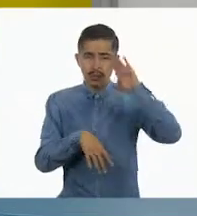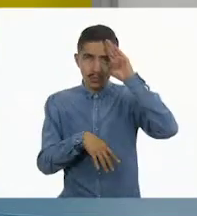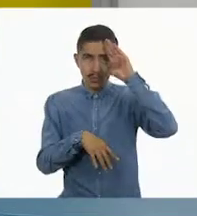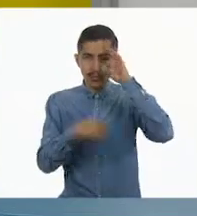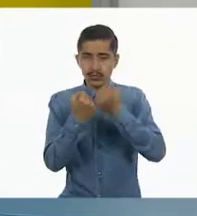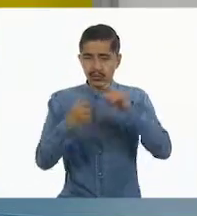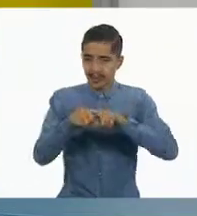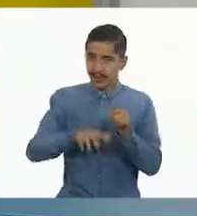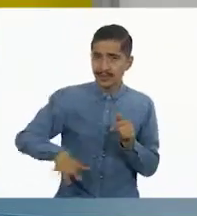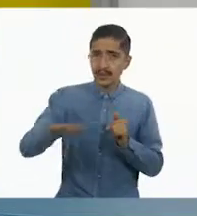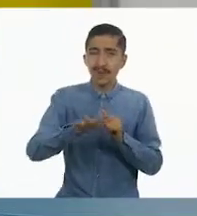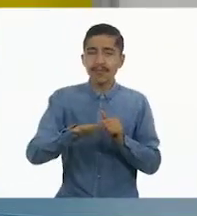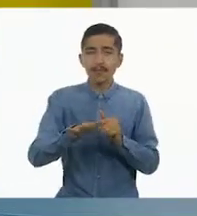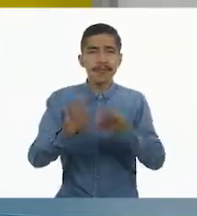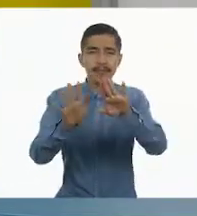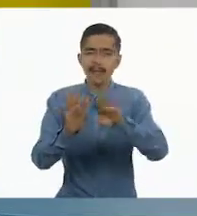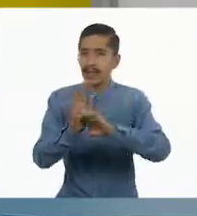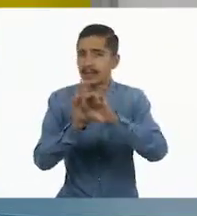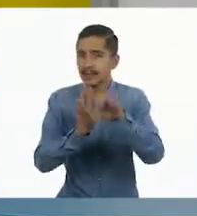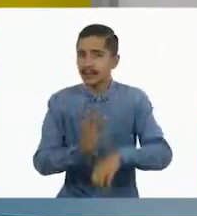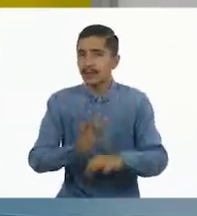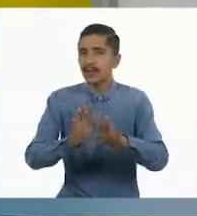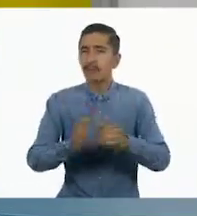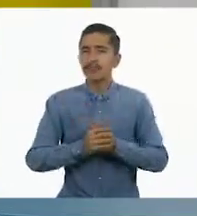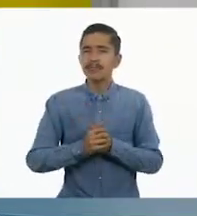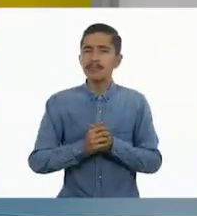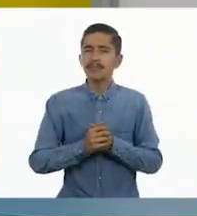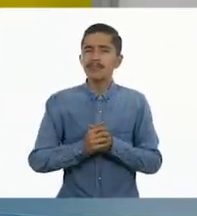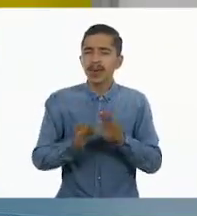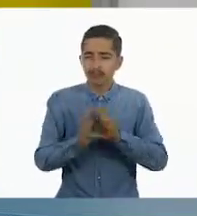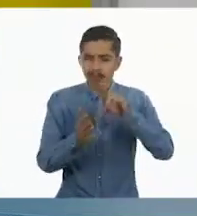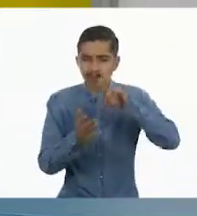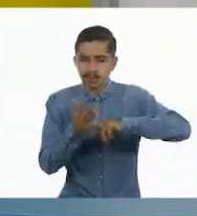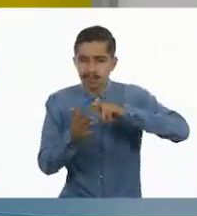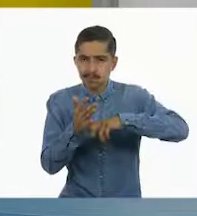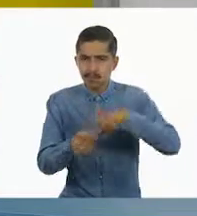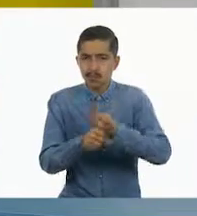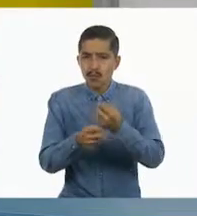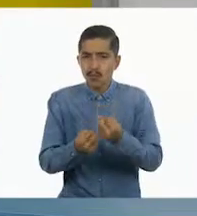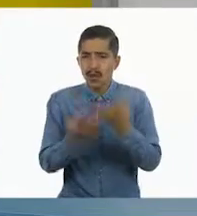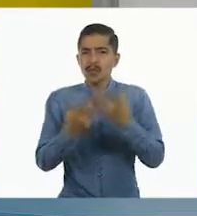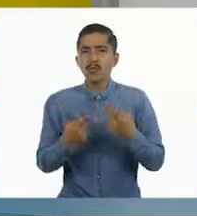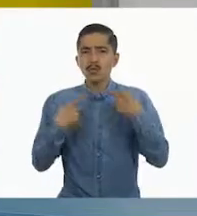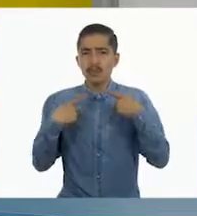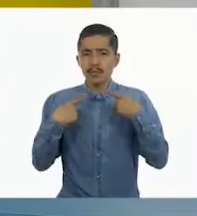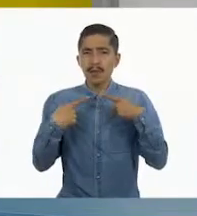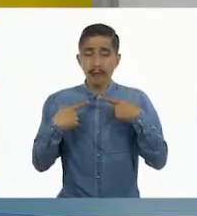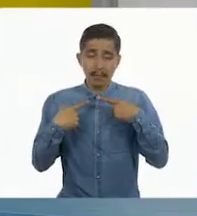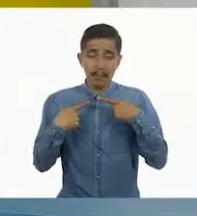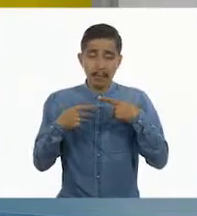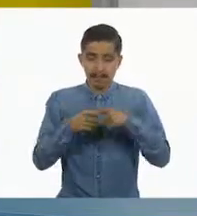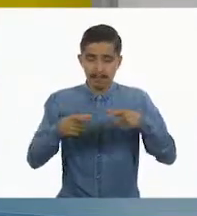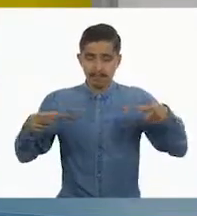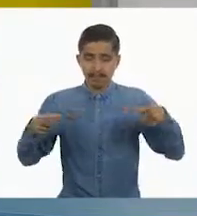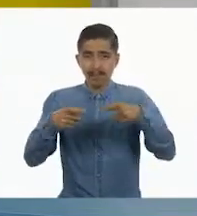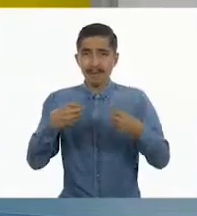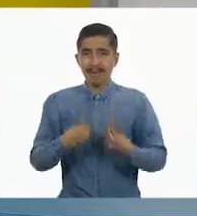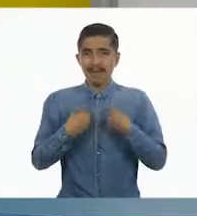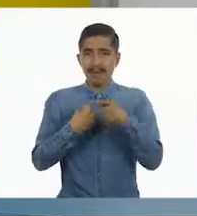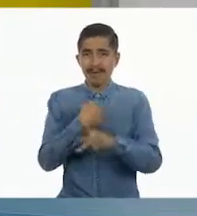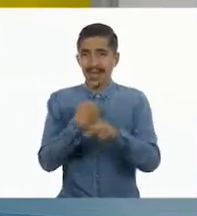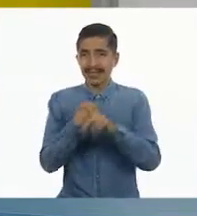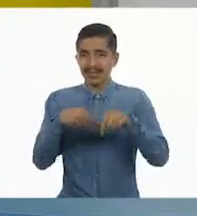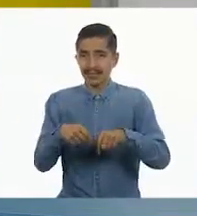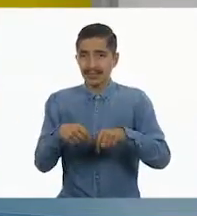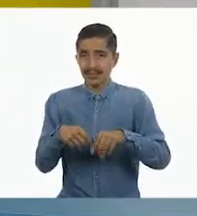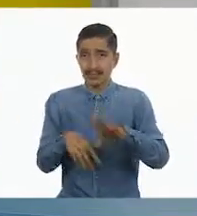sociedad, como por ejemplo la modificación del número de personas que vivían en nuestro país. Para esto